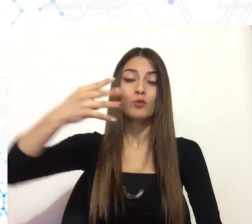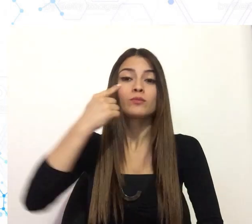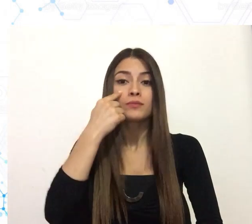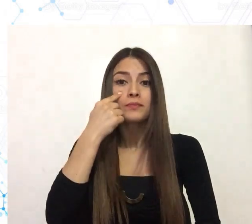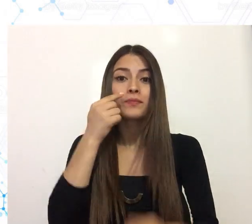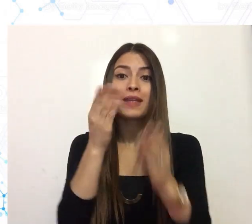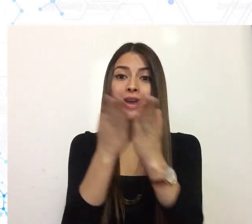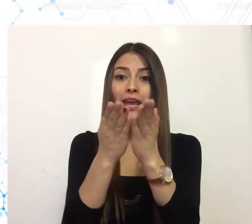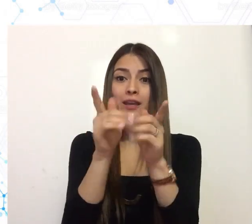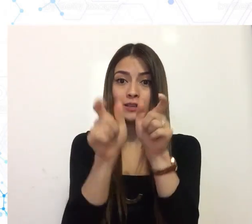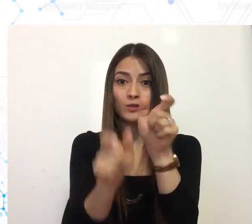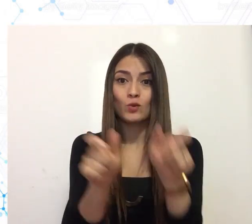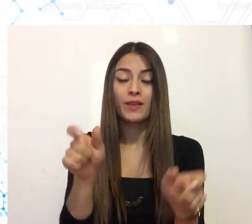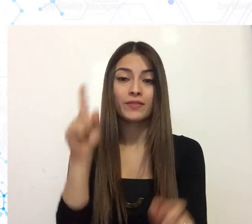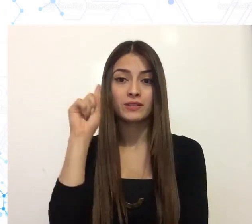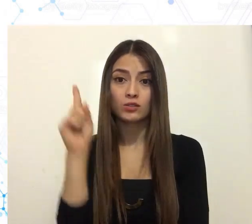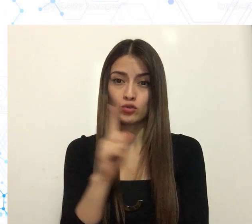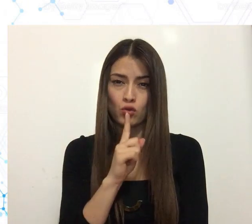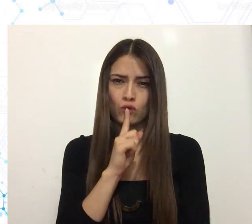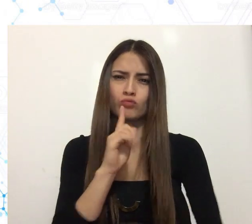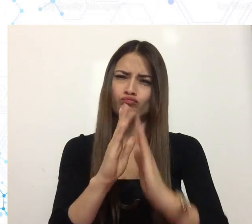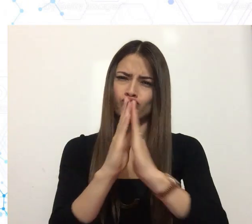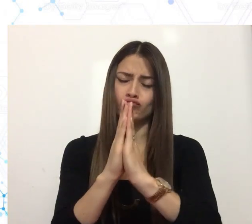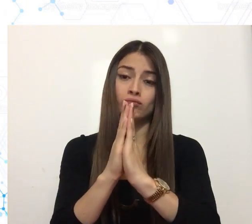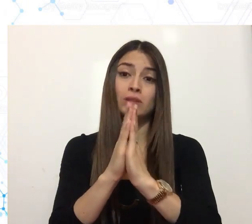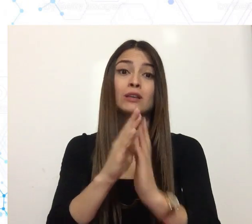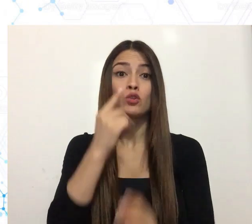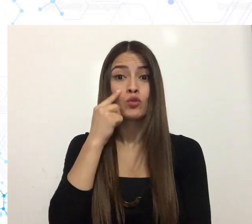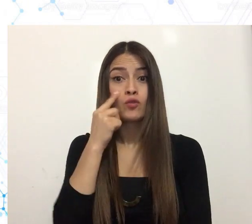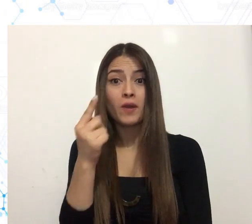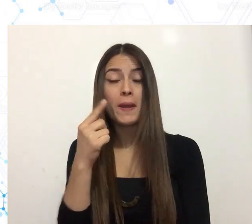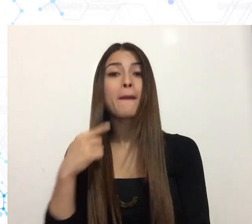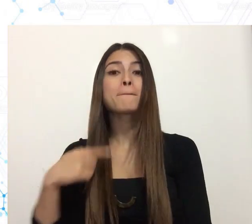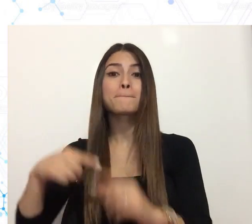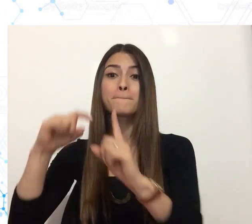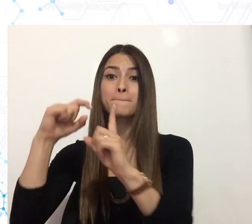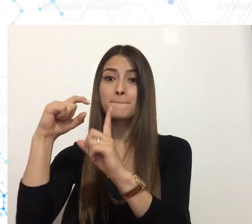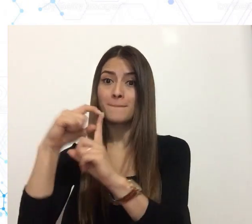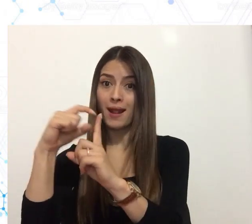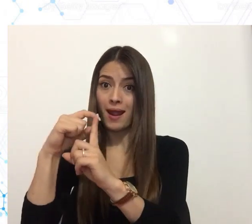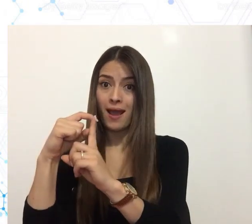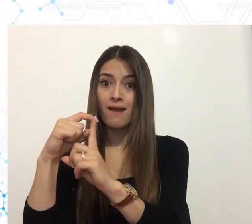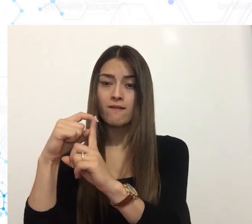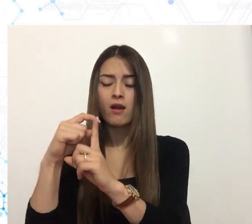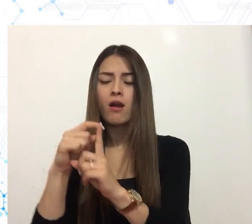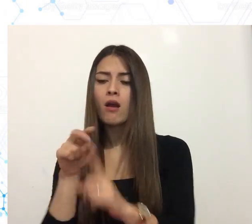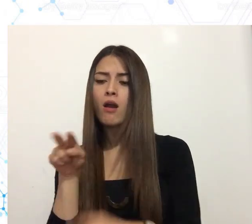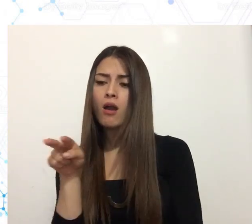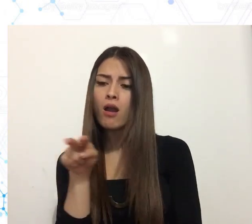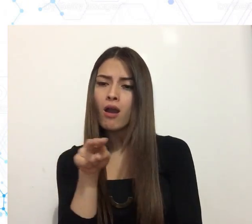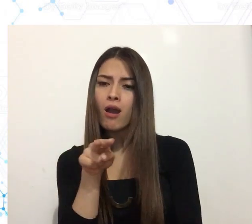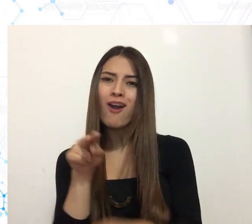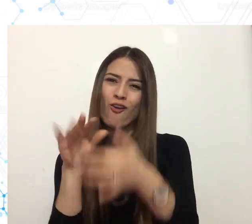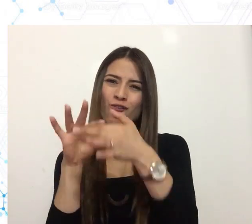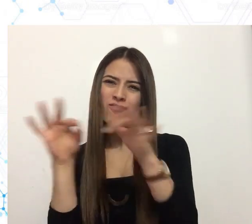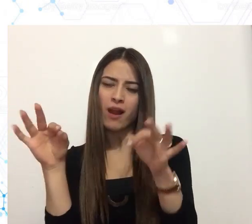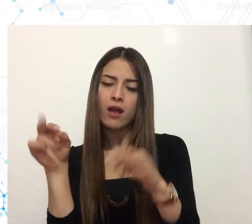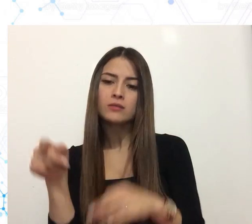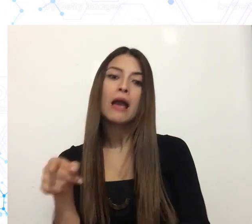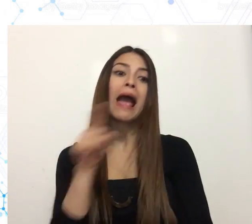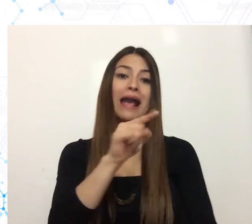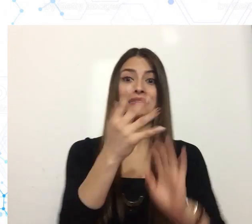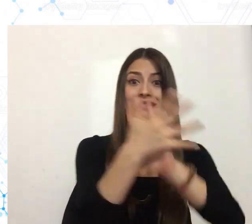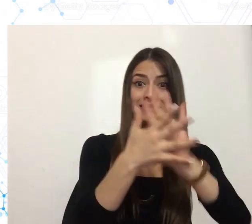anexar esa parte del trabajo con las respuestas. Para el punto 4 estoy pidiendo lo siguiente, estoy